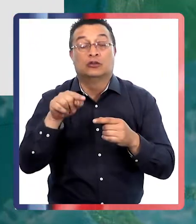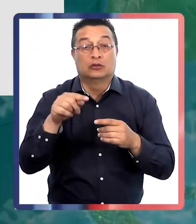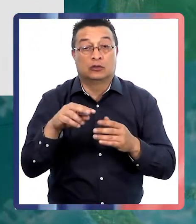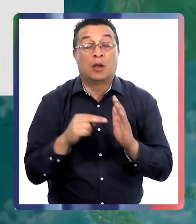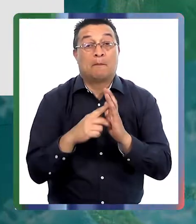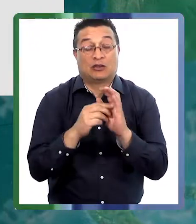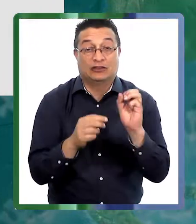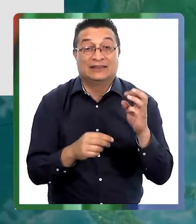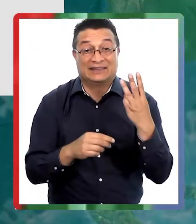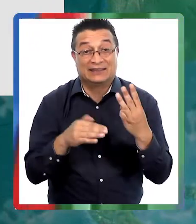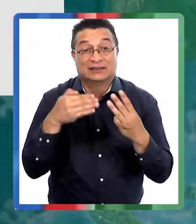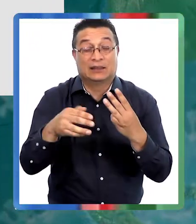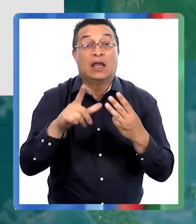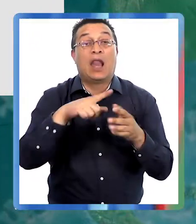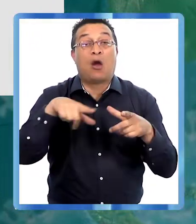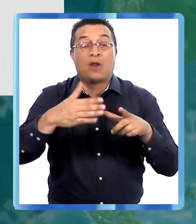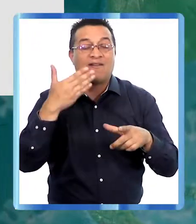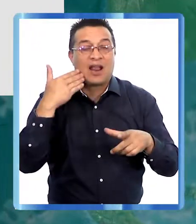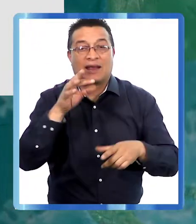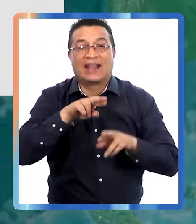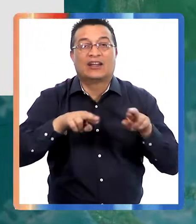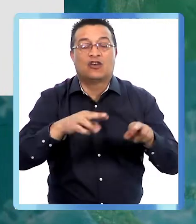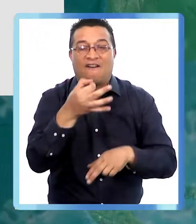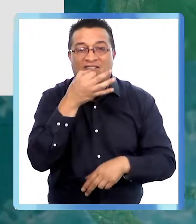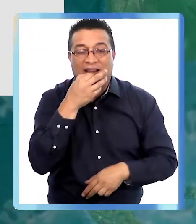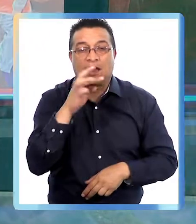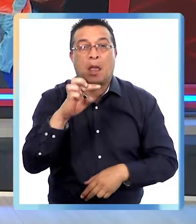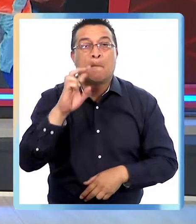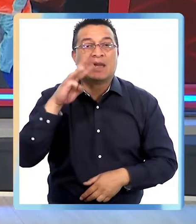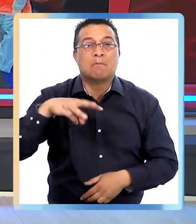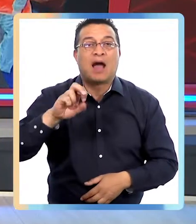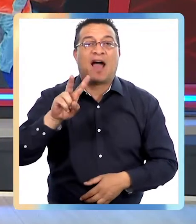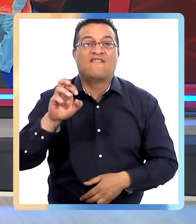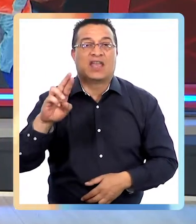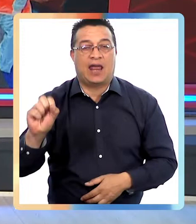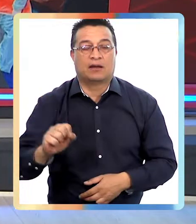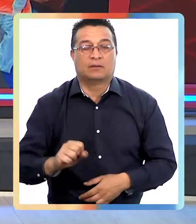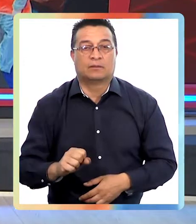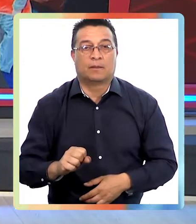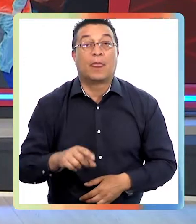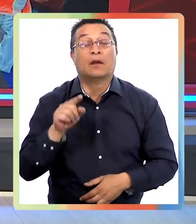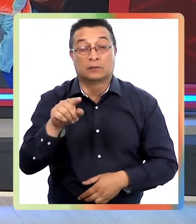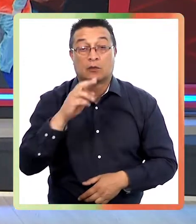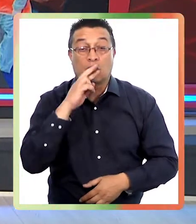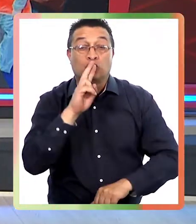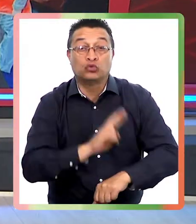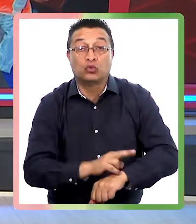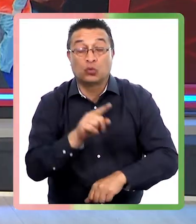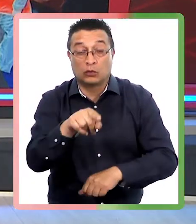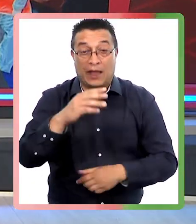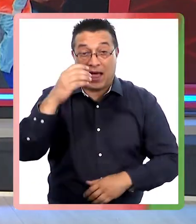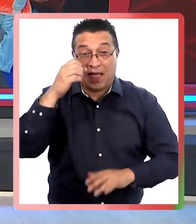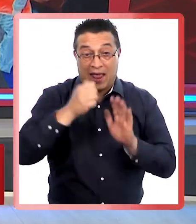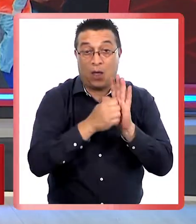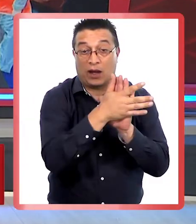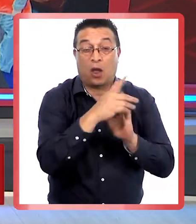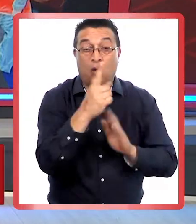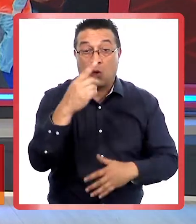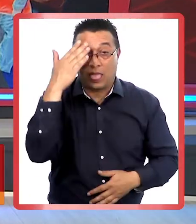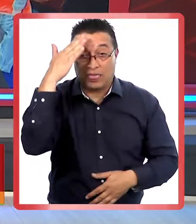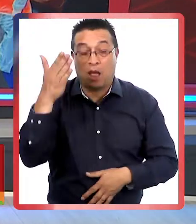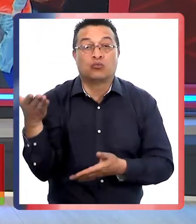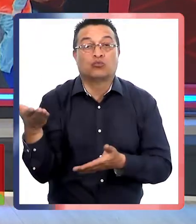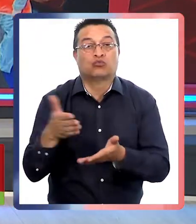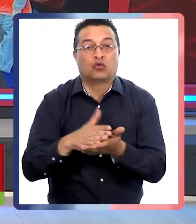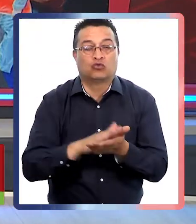Laguna Blanca, Río Verde y Primavera. Nos vamos al sur. En la Araucanía, en el último día fallecieron